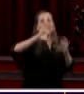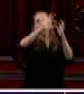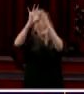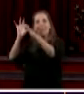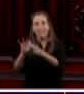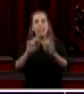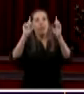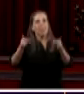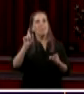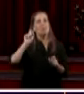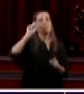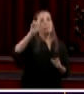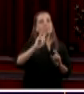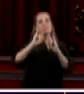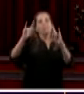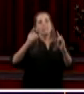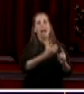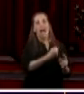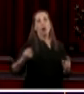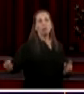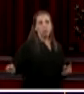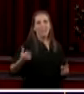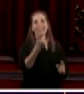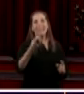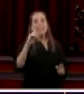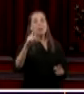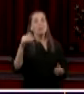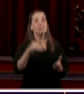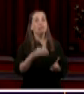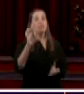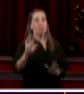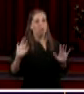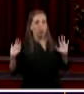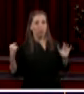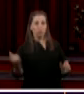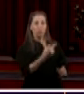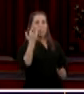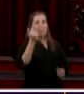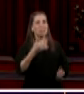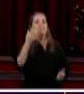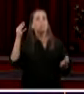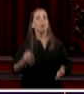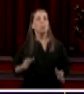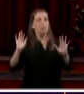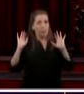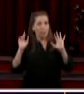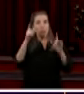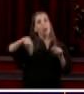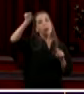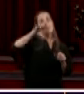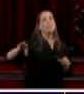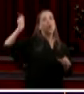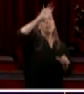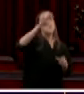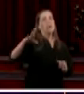ganancias muchos impuestos que empiezan a va a empezar a pagarse más el año que viene bueno el gobierno está desd siendo